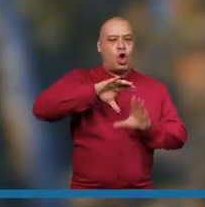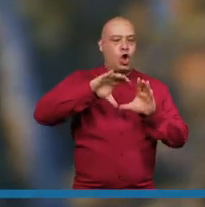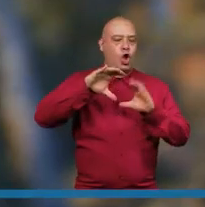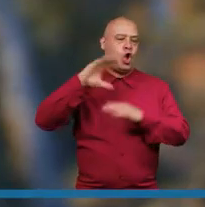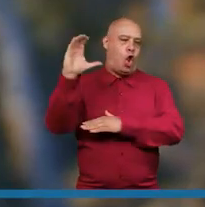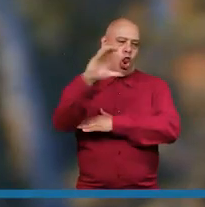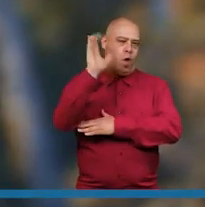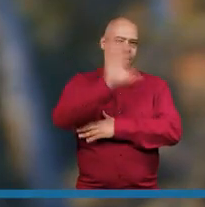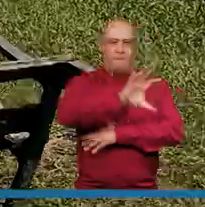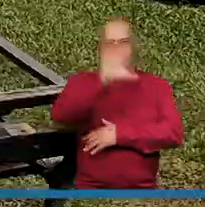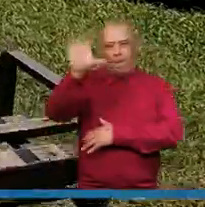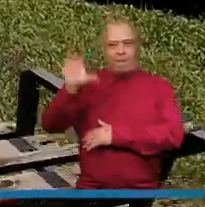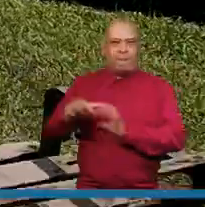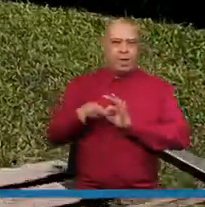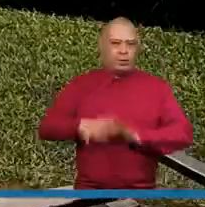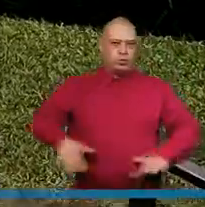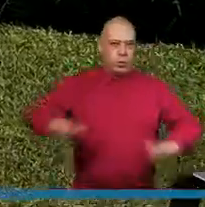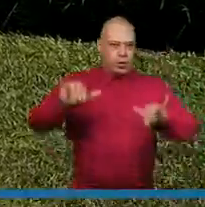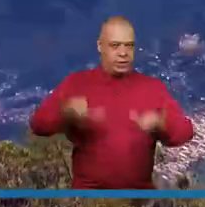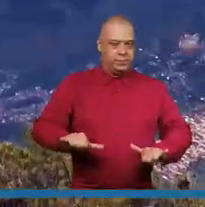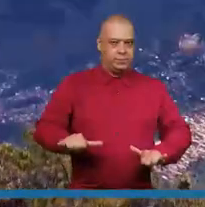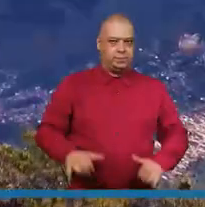Colombia.